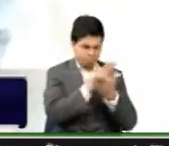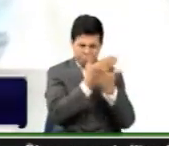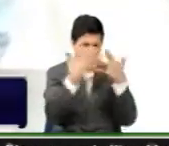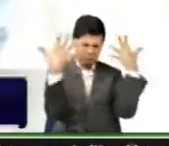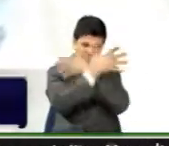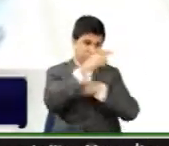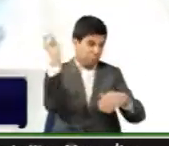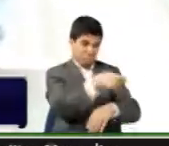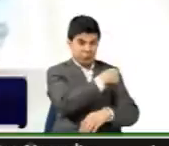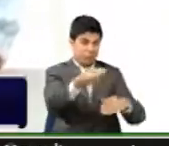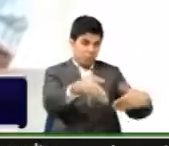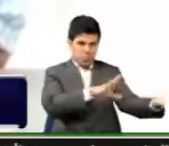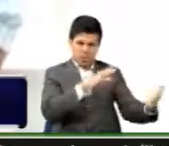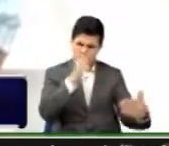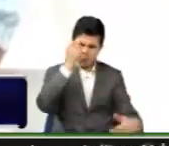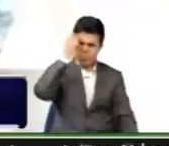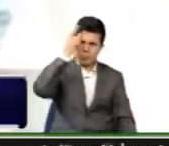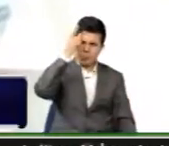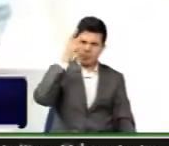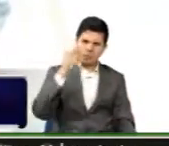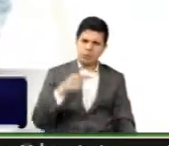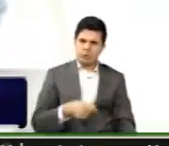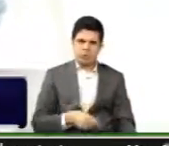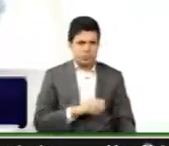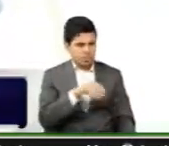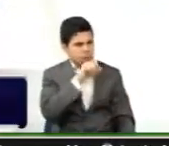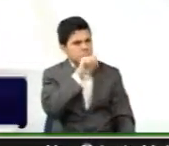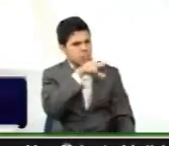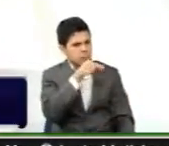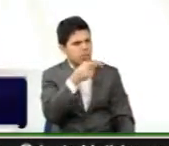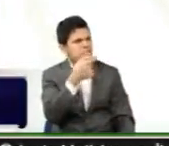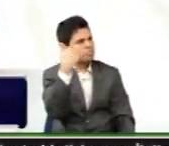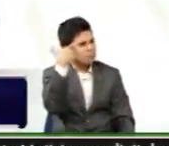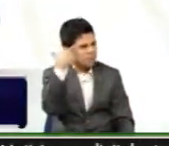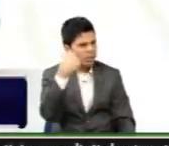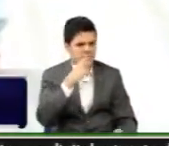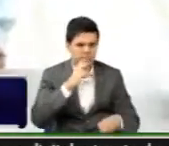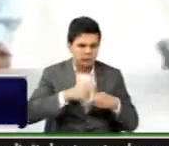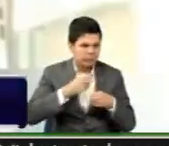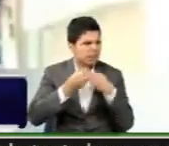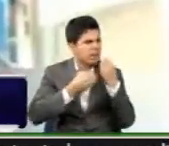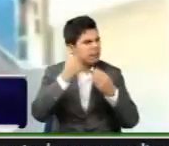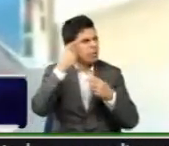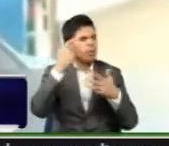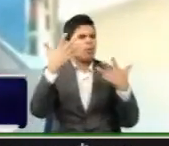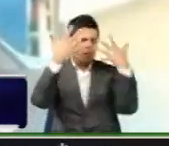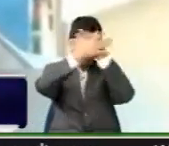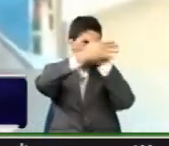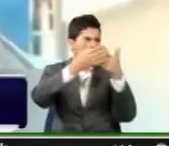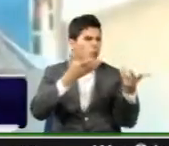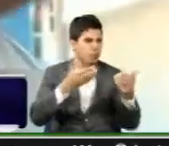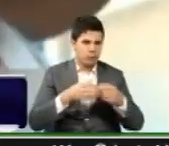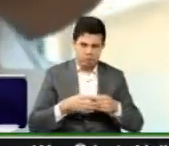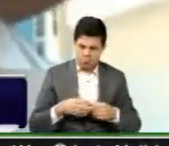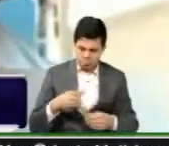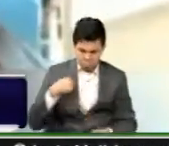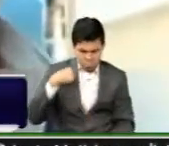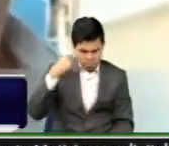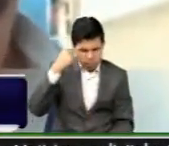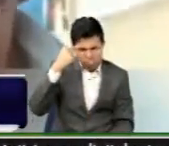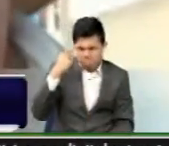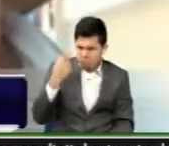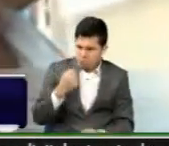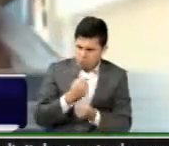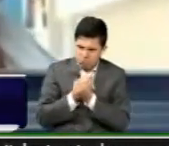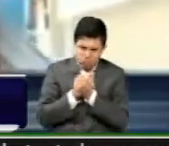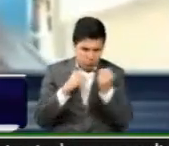¿Qué piensa usted de esto? Pues es una situación difícil y usted nunca espera esto. ¿Qué piensa? Bueno, pues yo pienso que como que